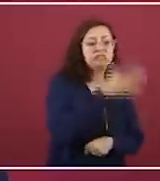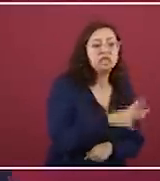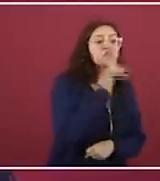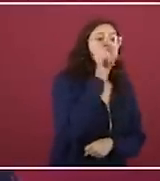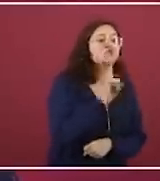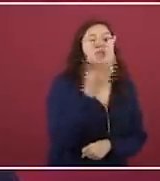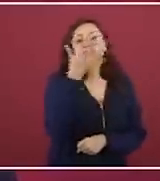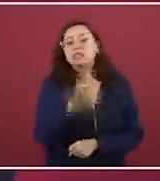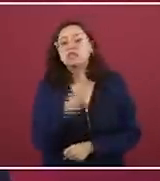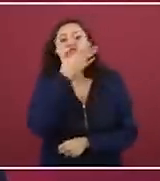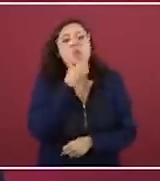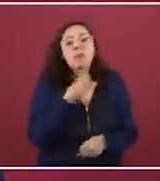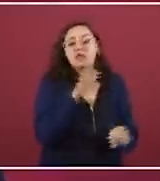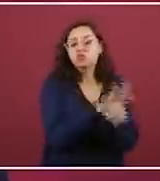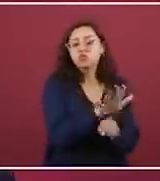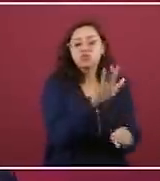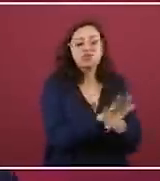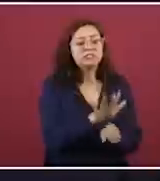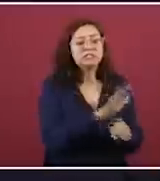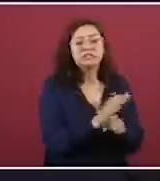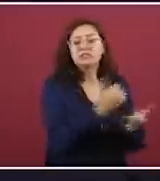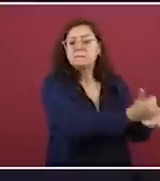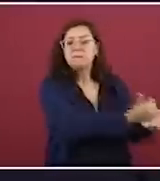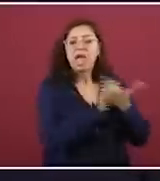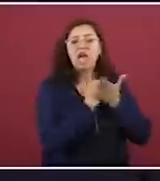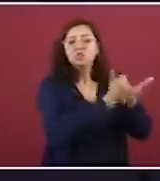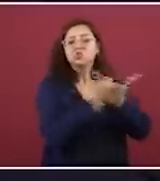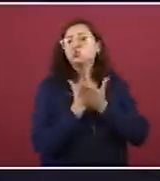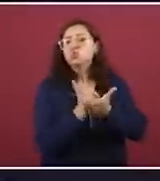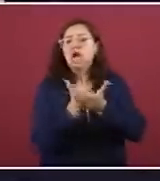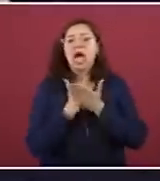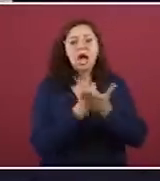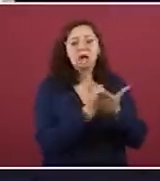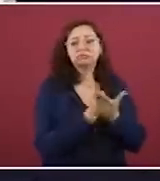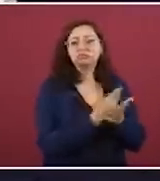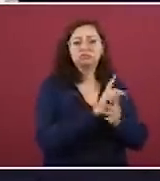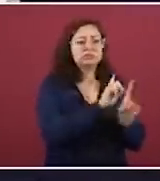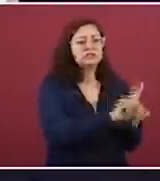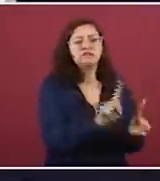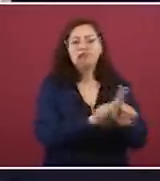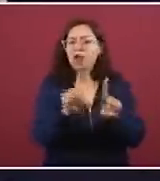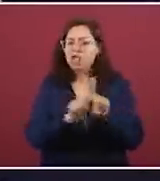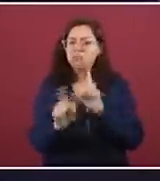10 mujeres, 10 hombres, me ayudan mucho, porque